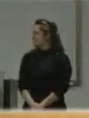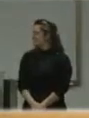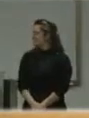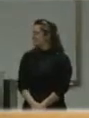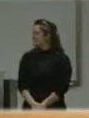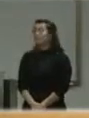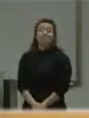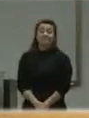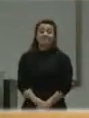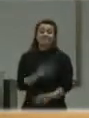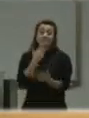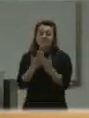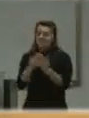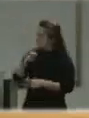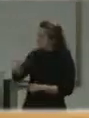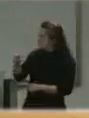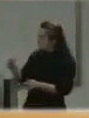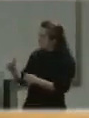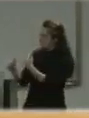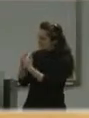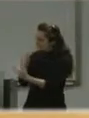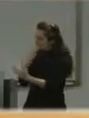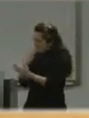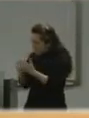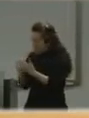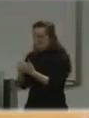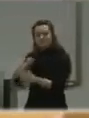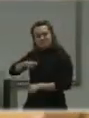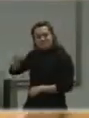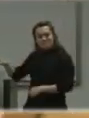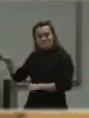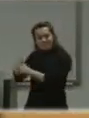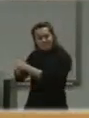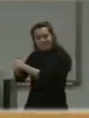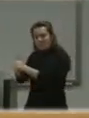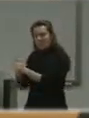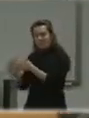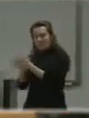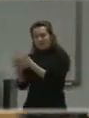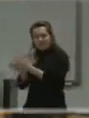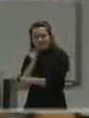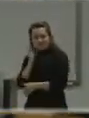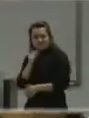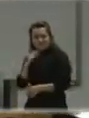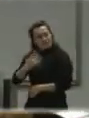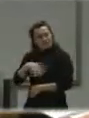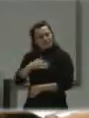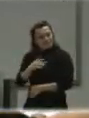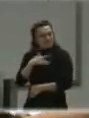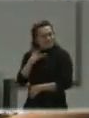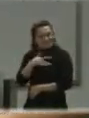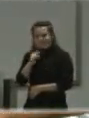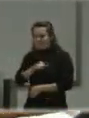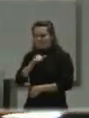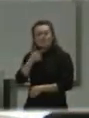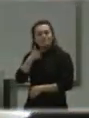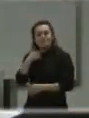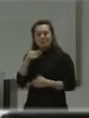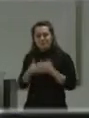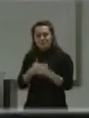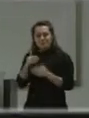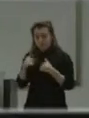no bueno Muchas gracias Pues por la invitación y muchas gracias a ustedes porque pues la verdad siempre he disfrutado este tipo de procesos y